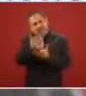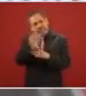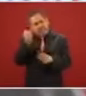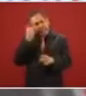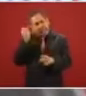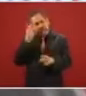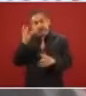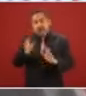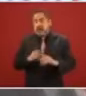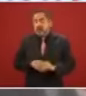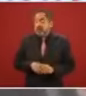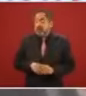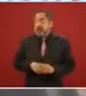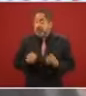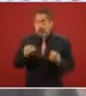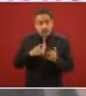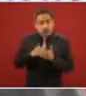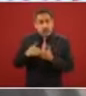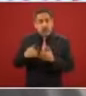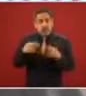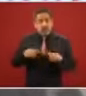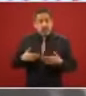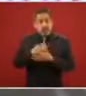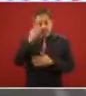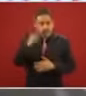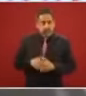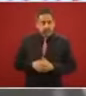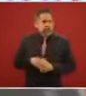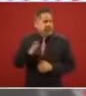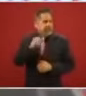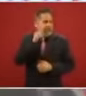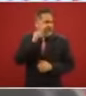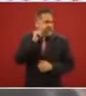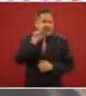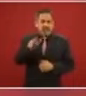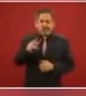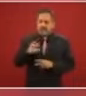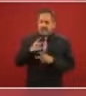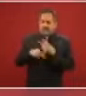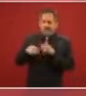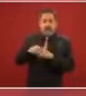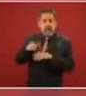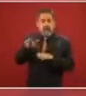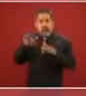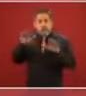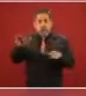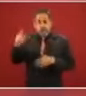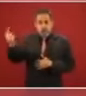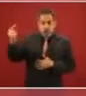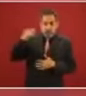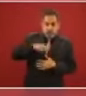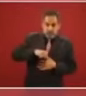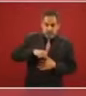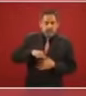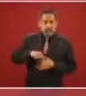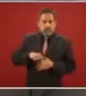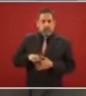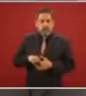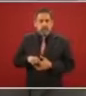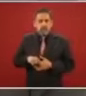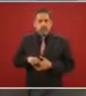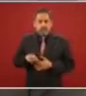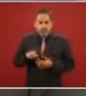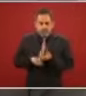en las mañanas. Incluso ayer que venía en el avión de regreso